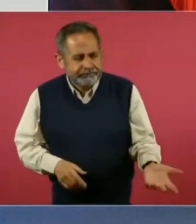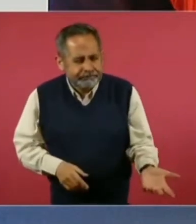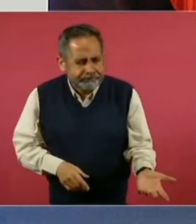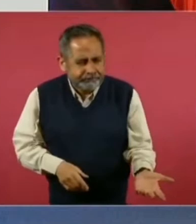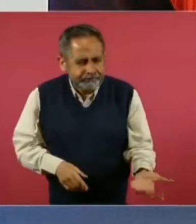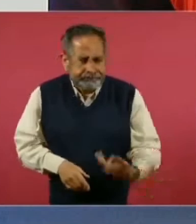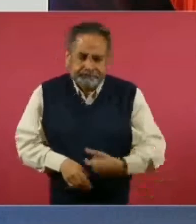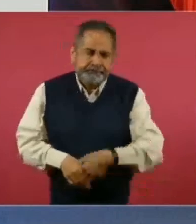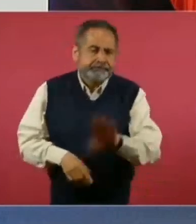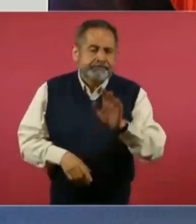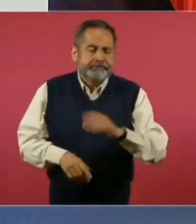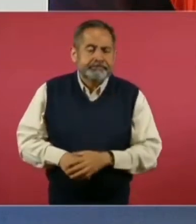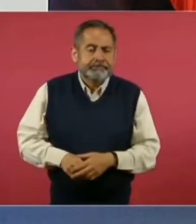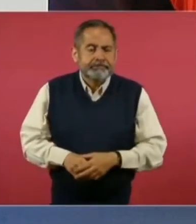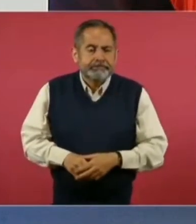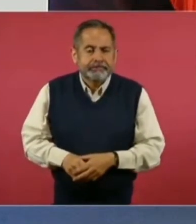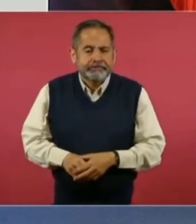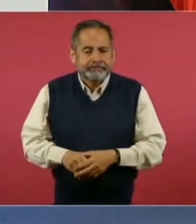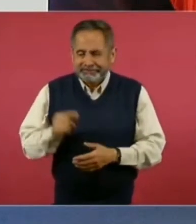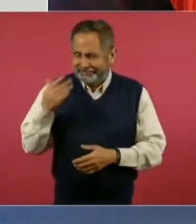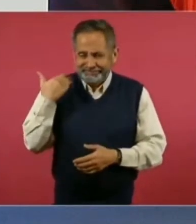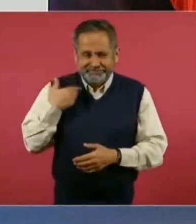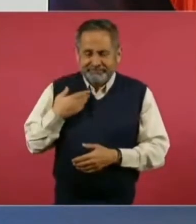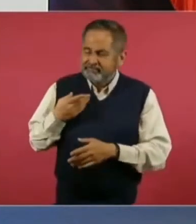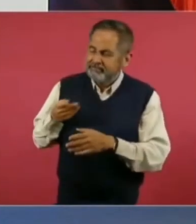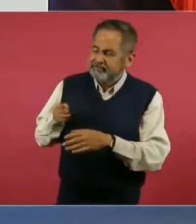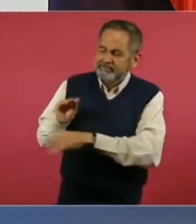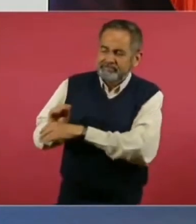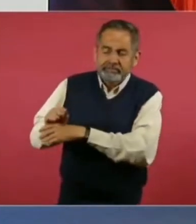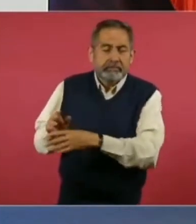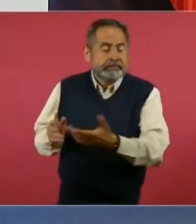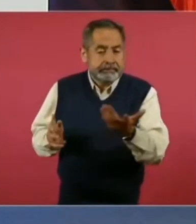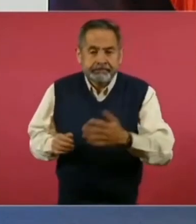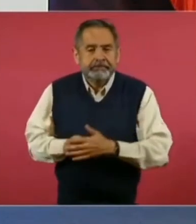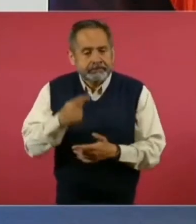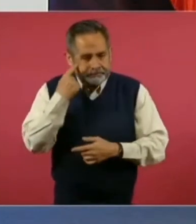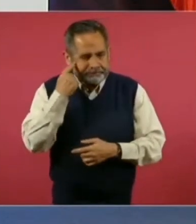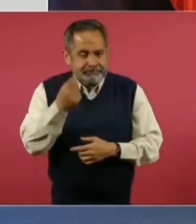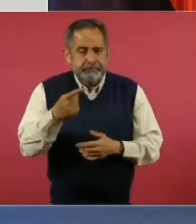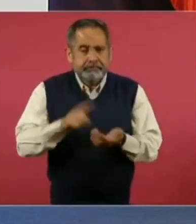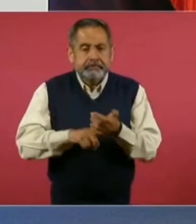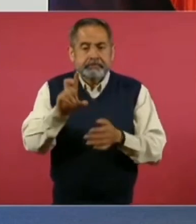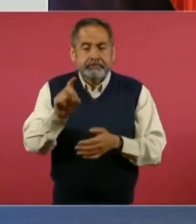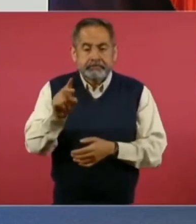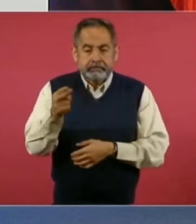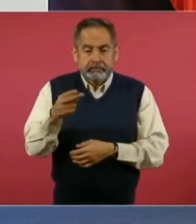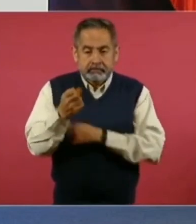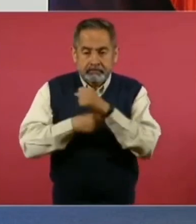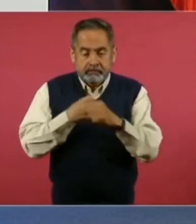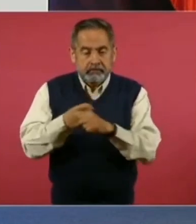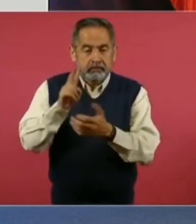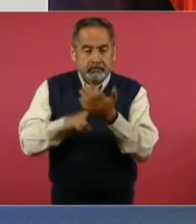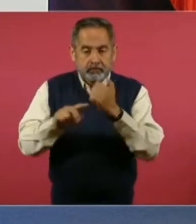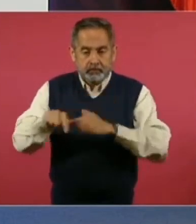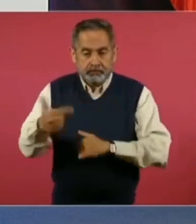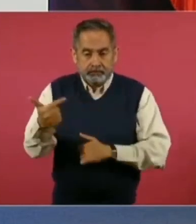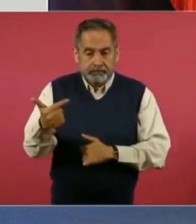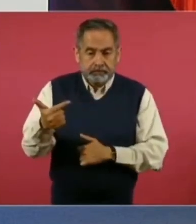como en los últimos tiempos. El 30 de noviembre de 2012,